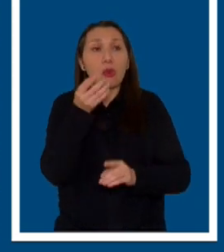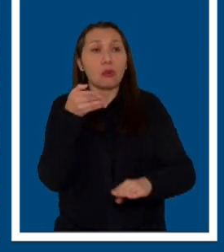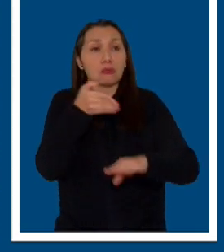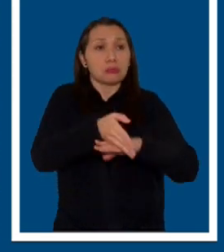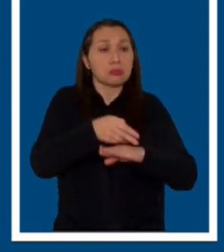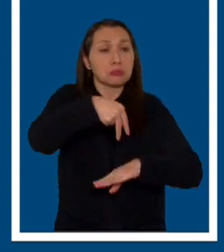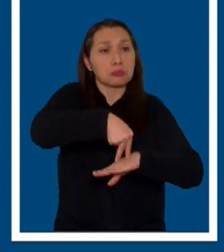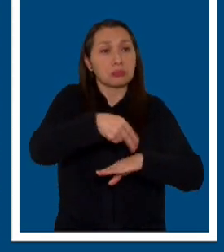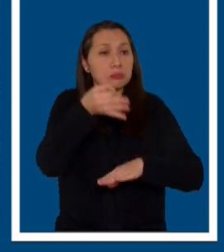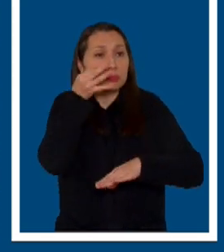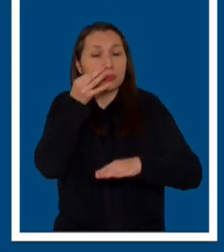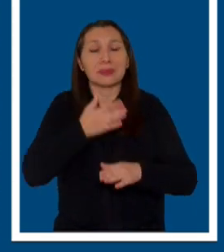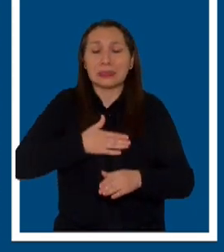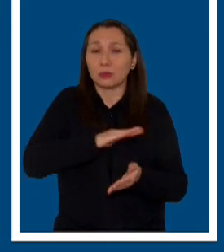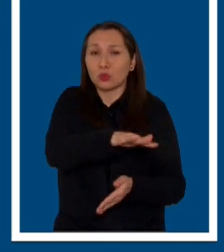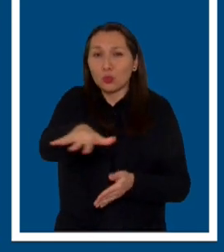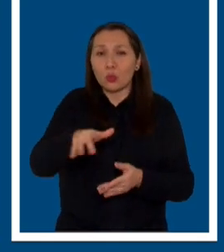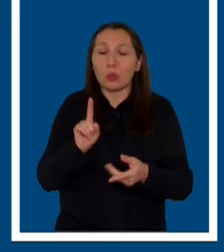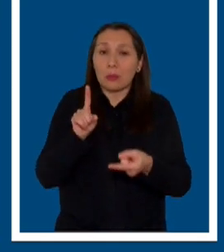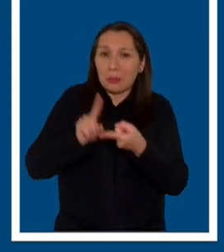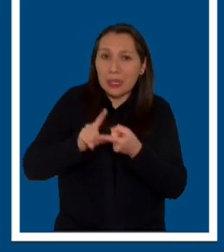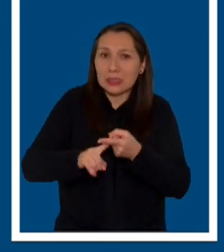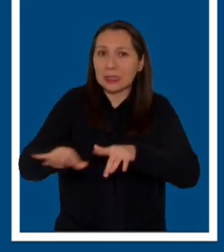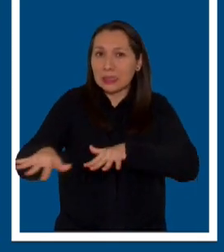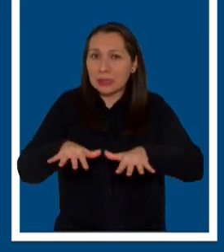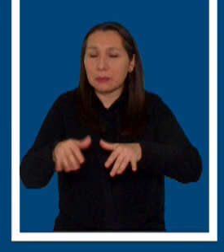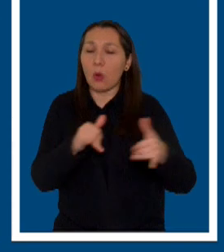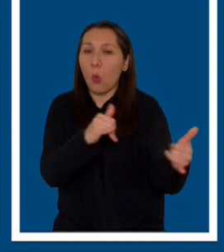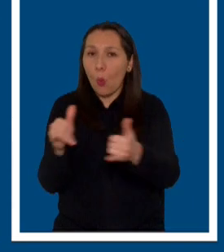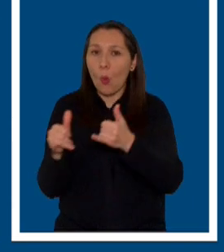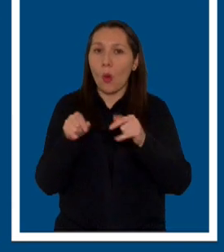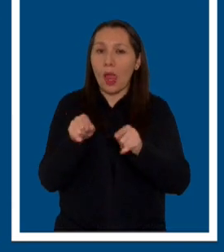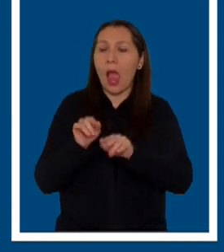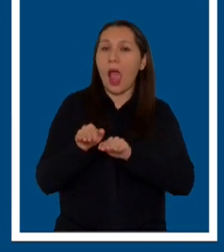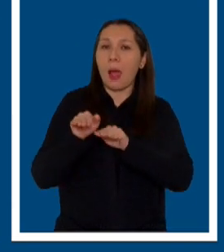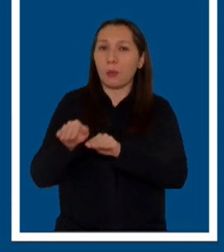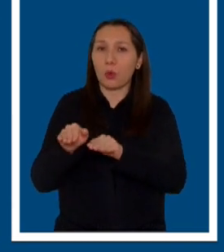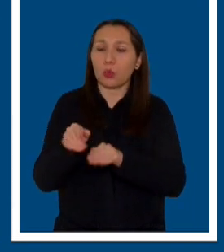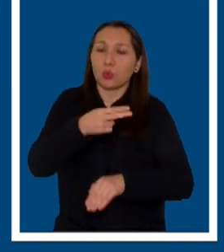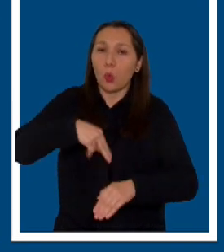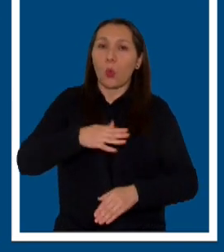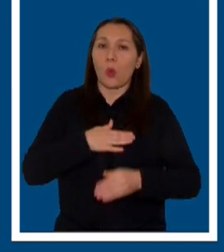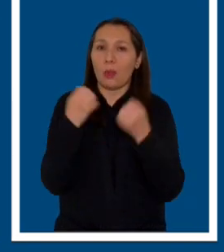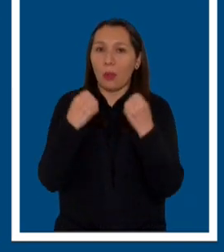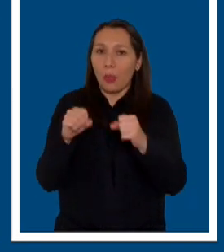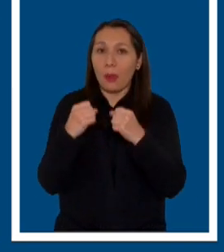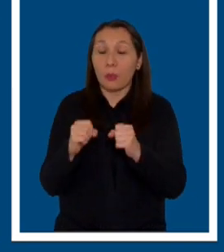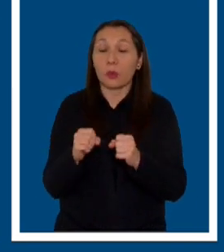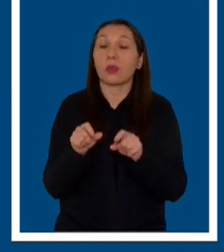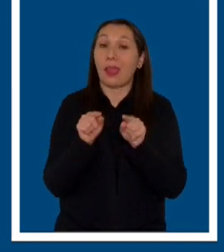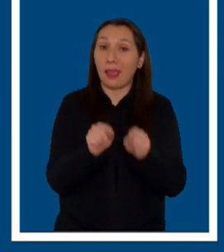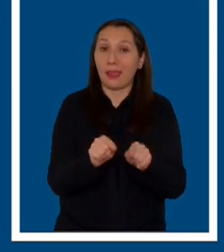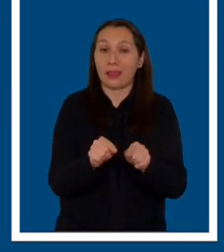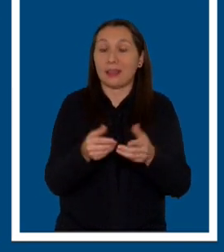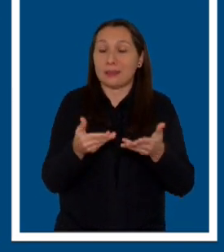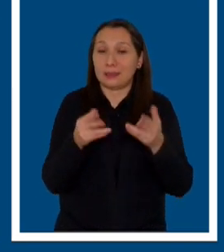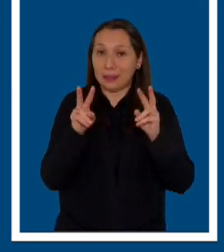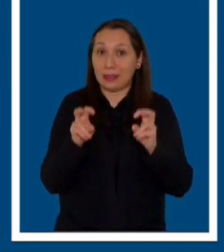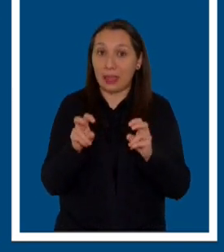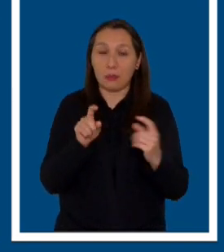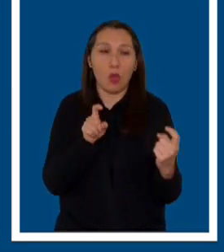la población se involucre en los juegos participe esté apoya a nuestros deportistas y a través de ese